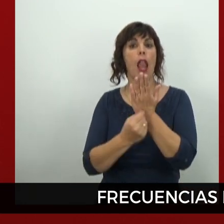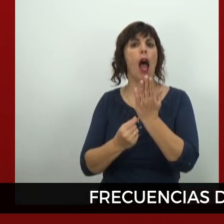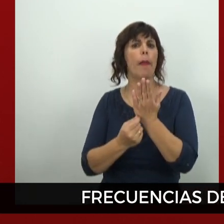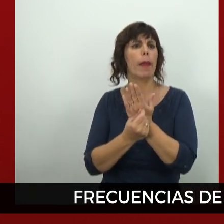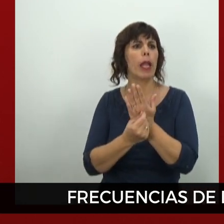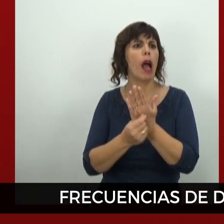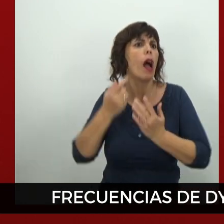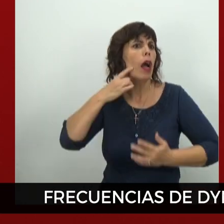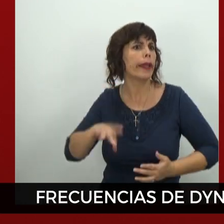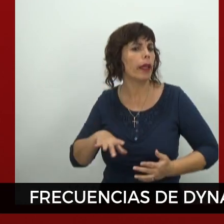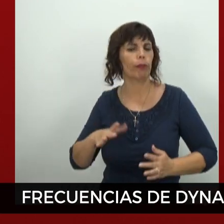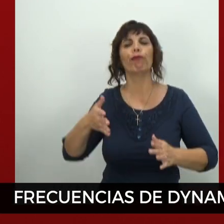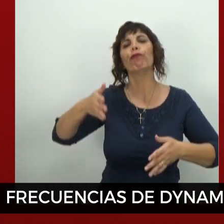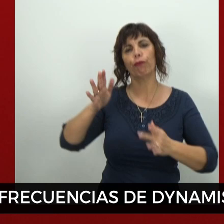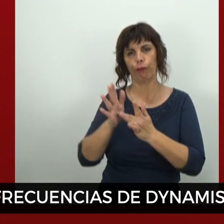Dios.